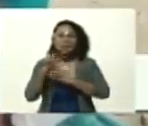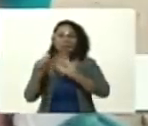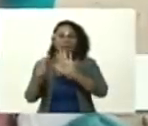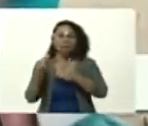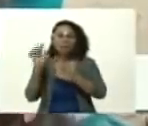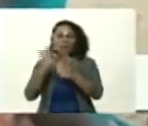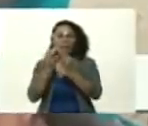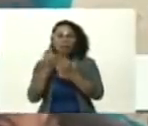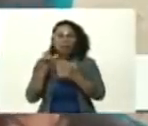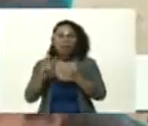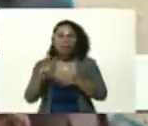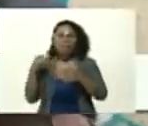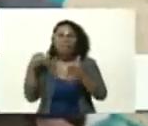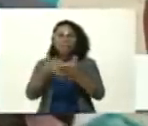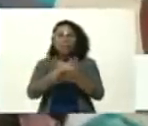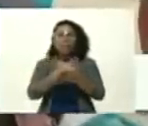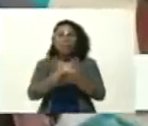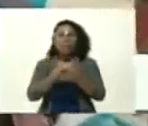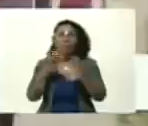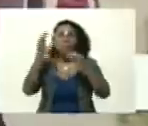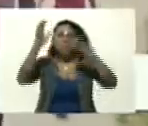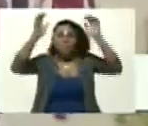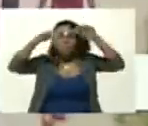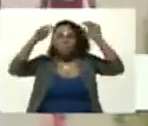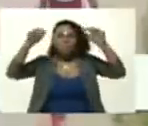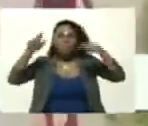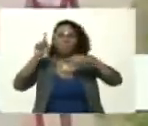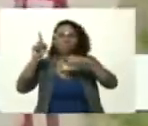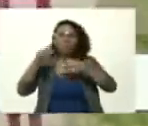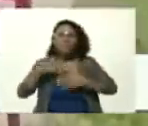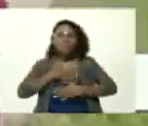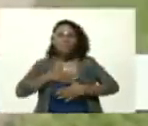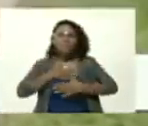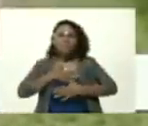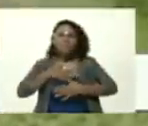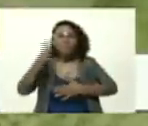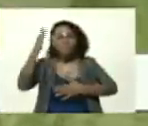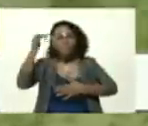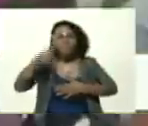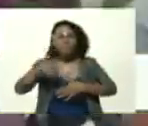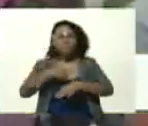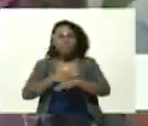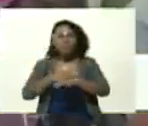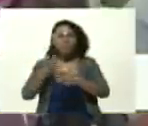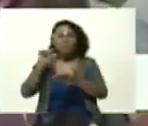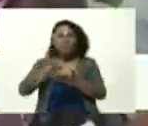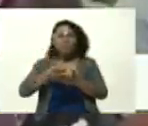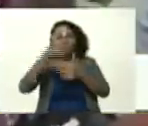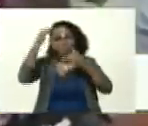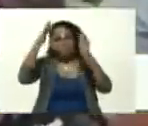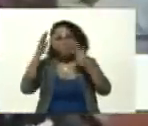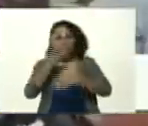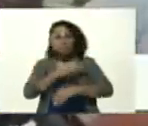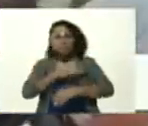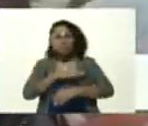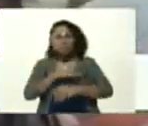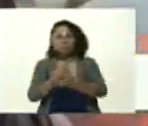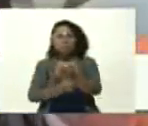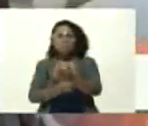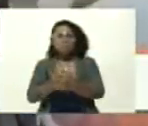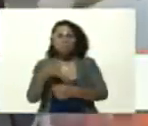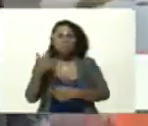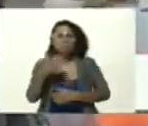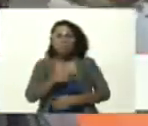quedaron golpeadas por la lluvia. Pero es satisfactorio saber que a esta hora en los centros de atención social, hermano presidente, solo